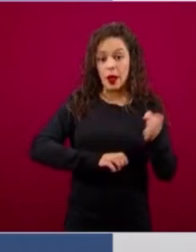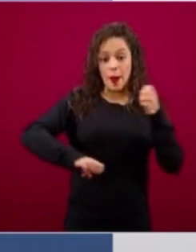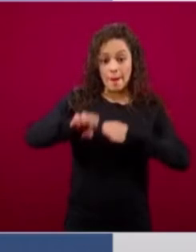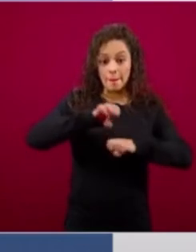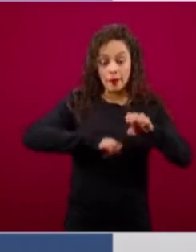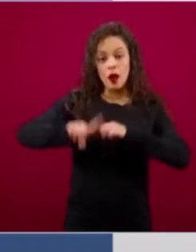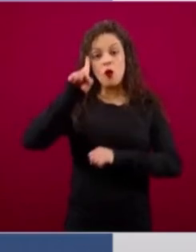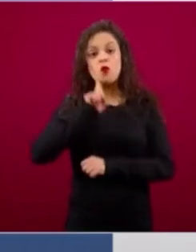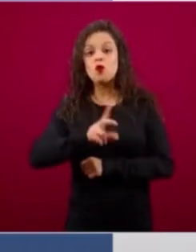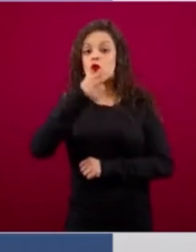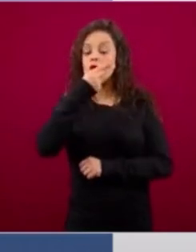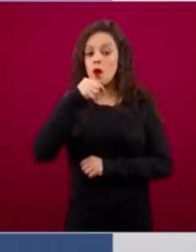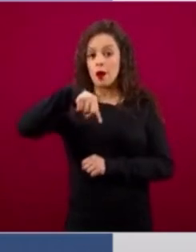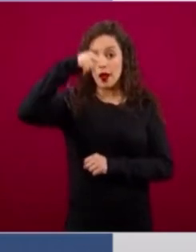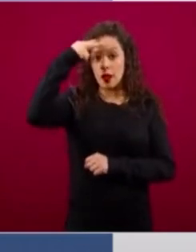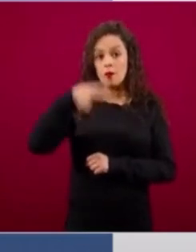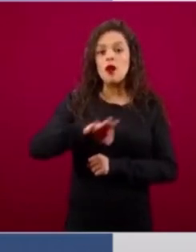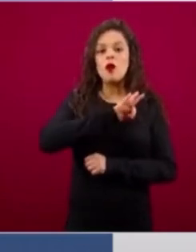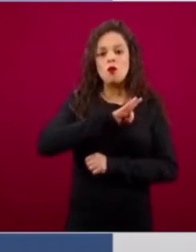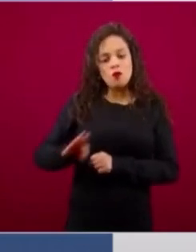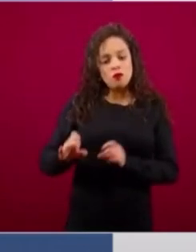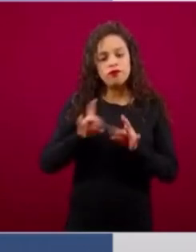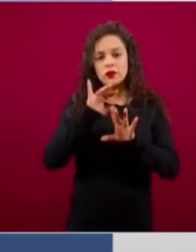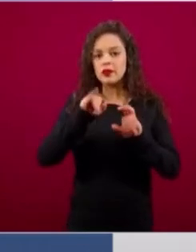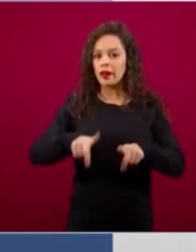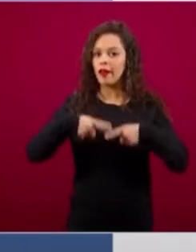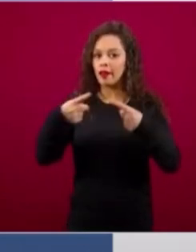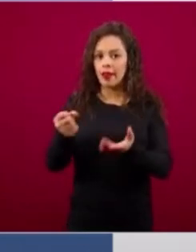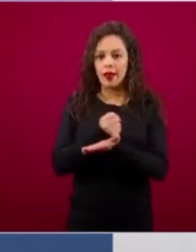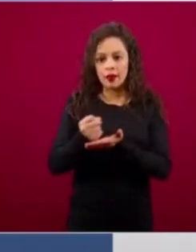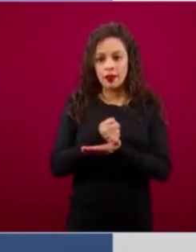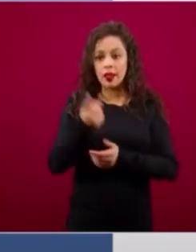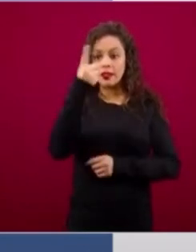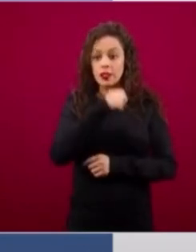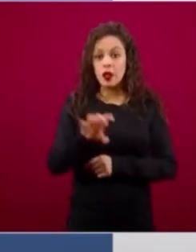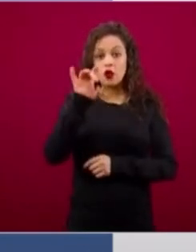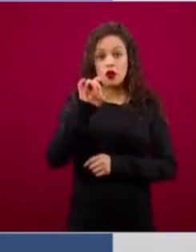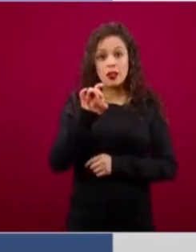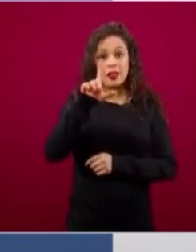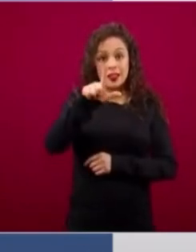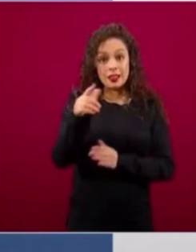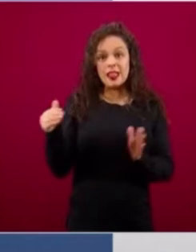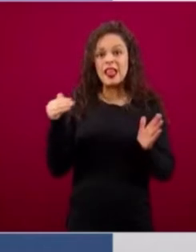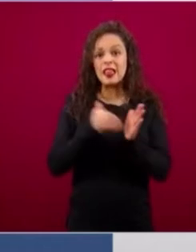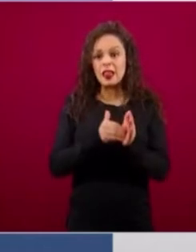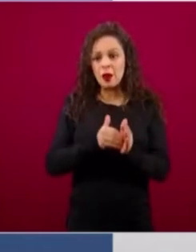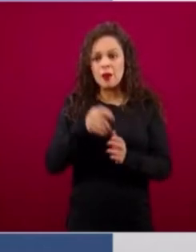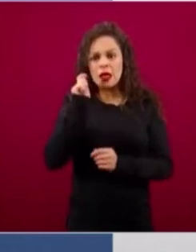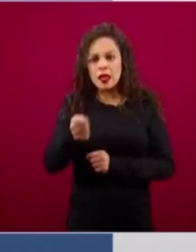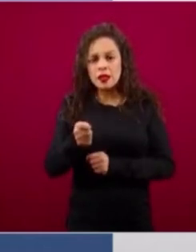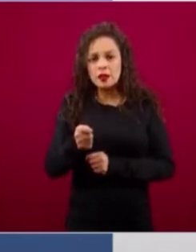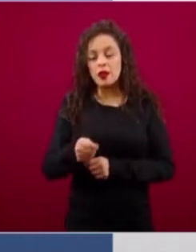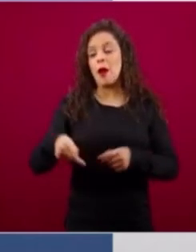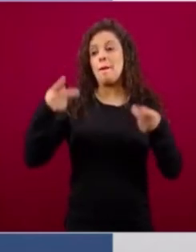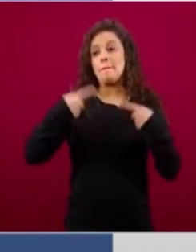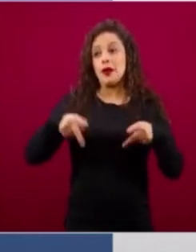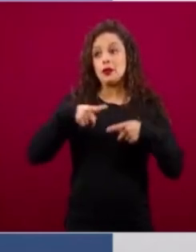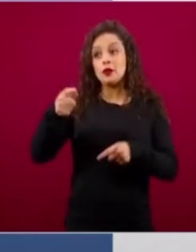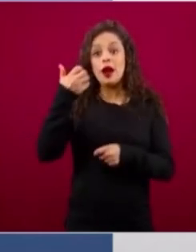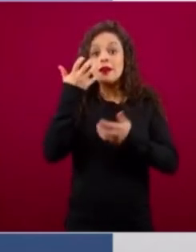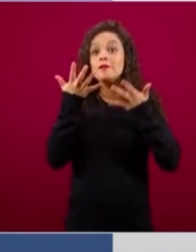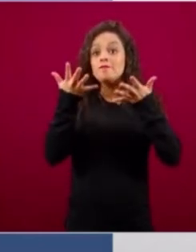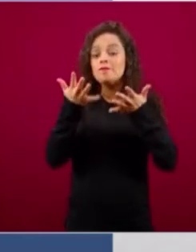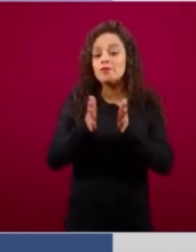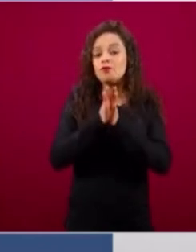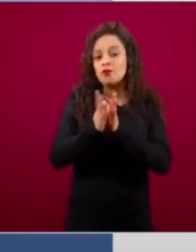recibir un crédito el número de 137.000 es el los que quieren recibirlo y el número de